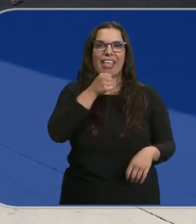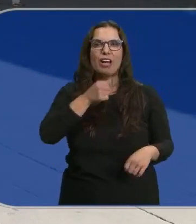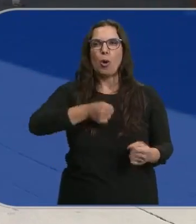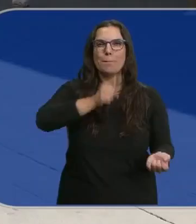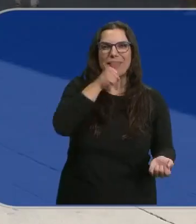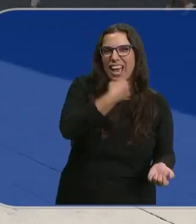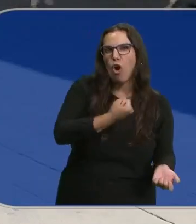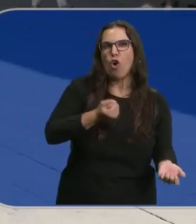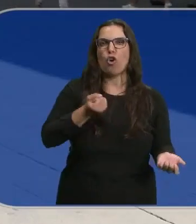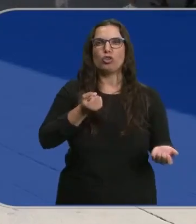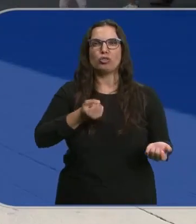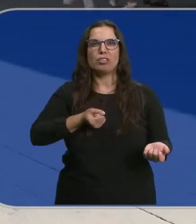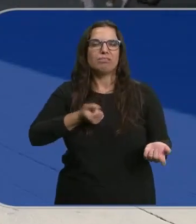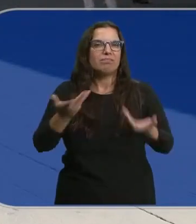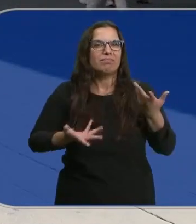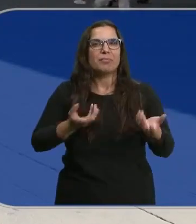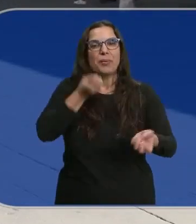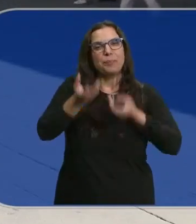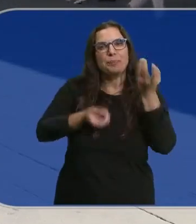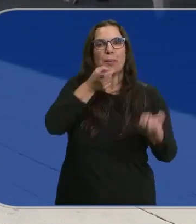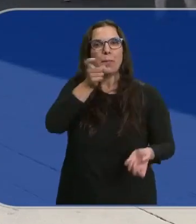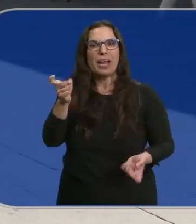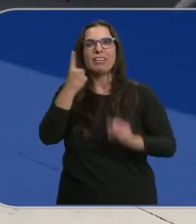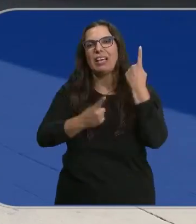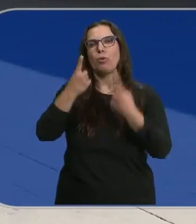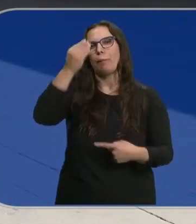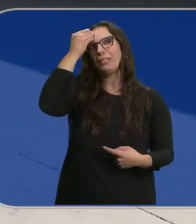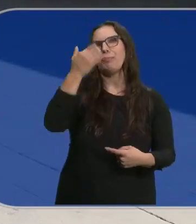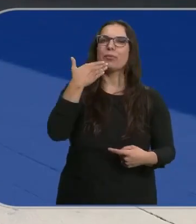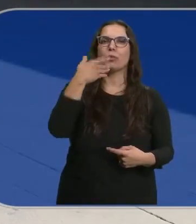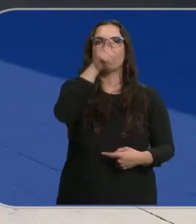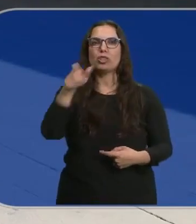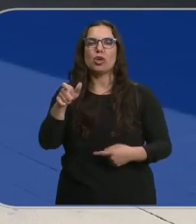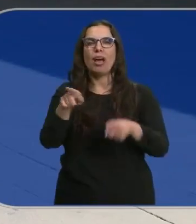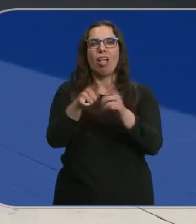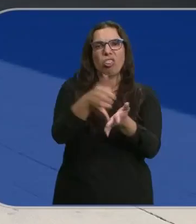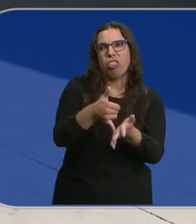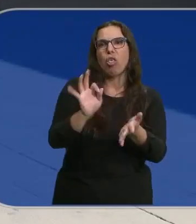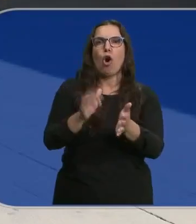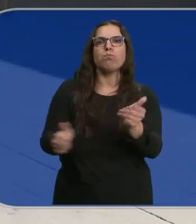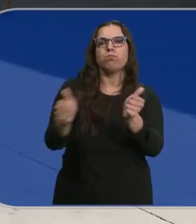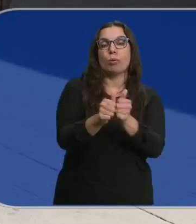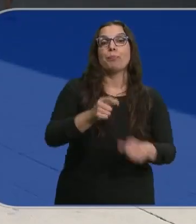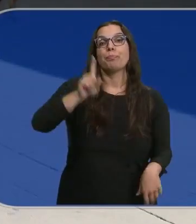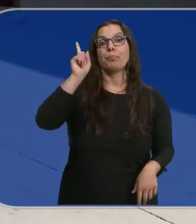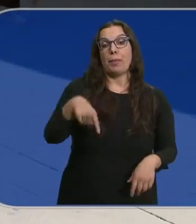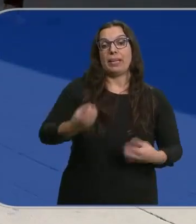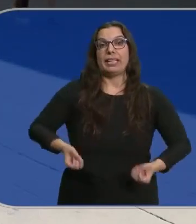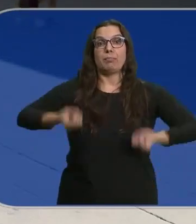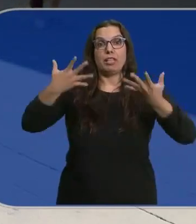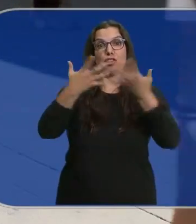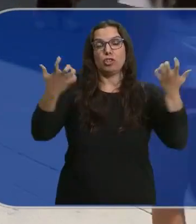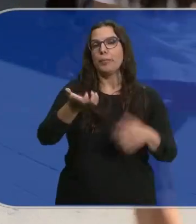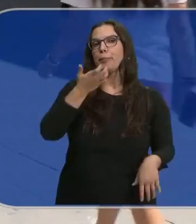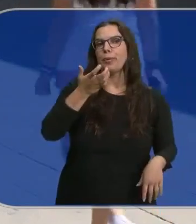abuelos, viejos, o algunas expresiones que solemos considerarlos como personas dependientes o vulnerables. También incluyen expresiones